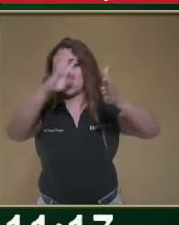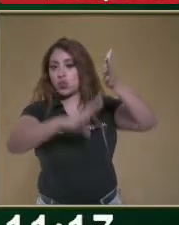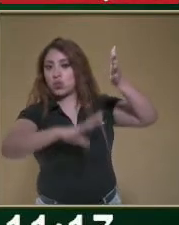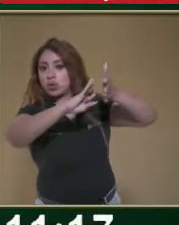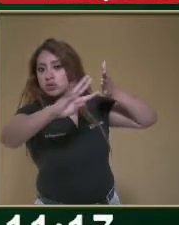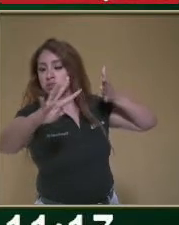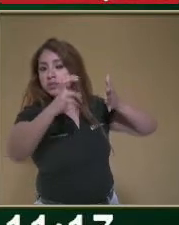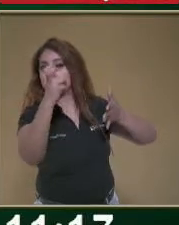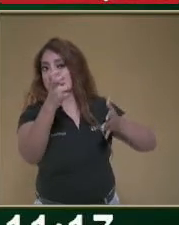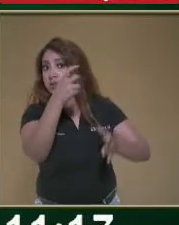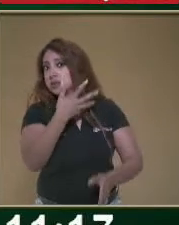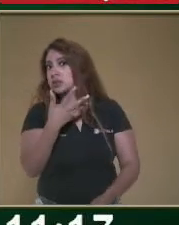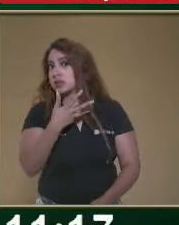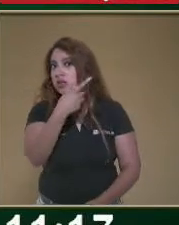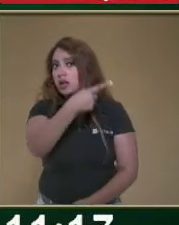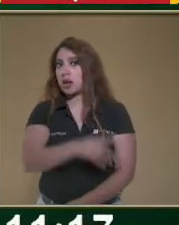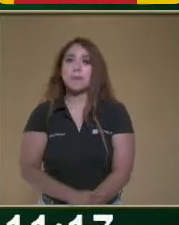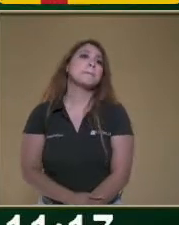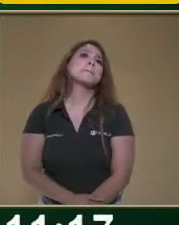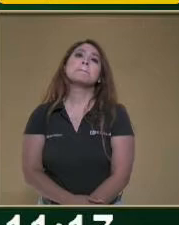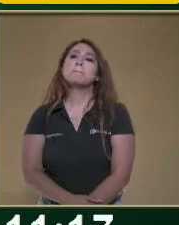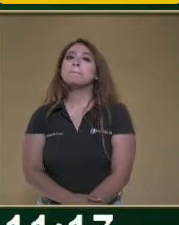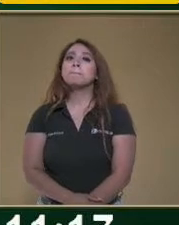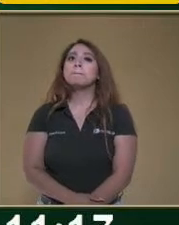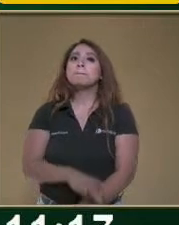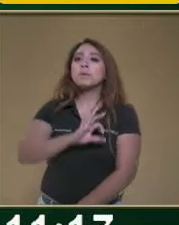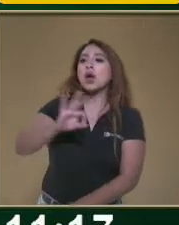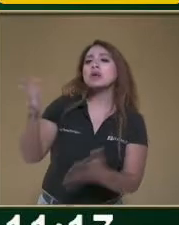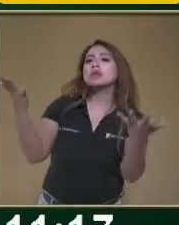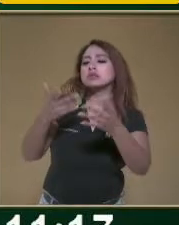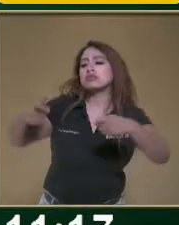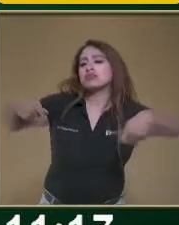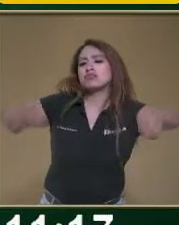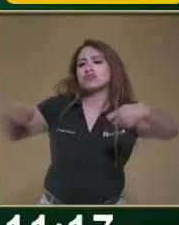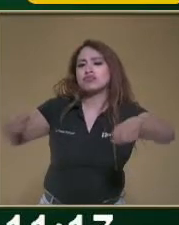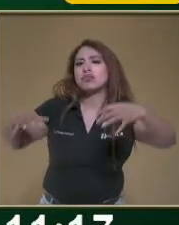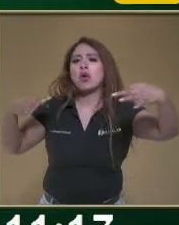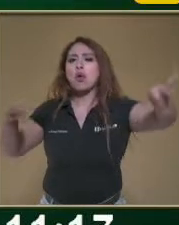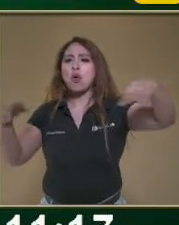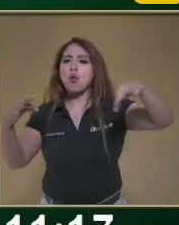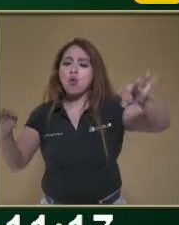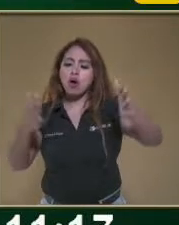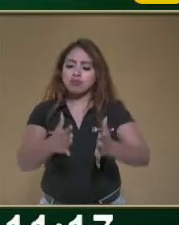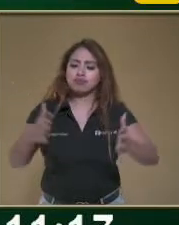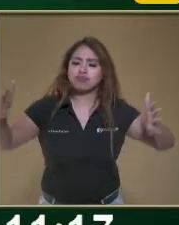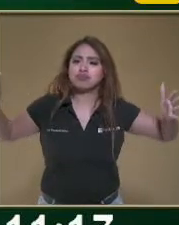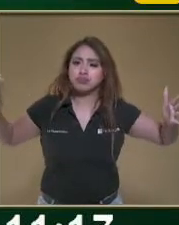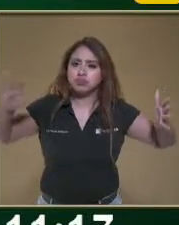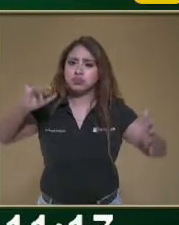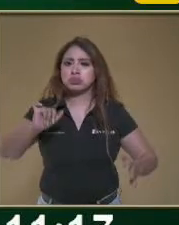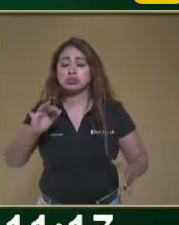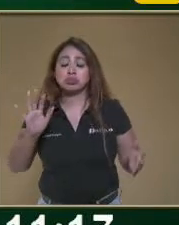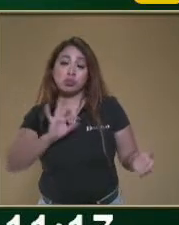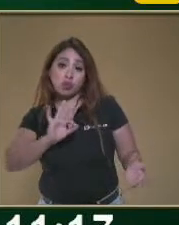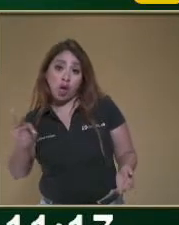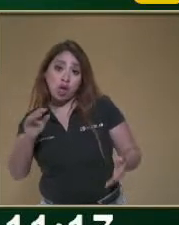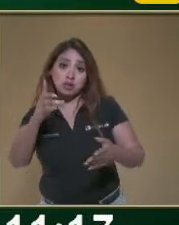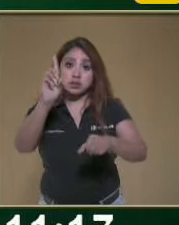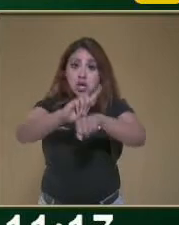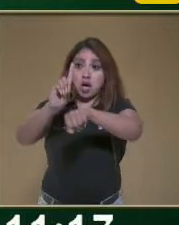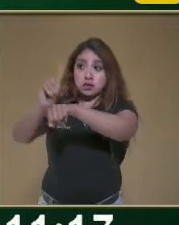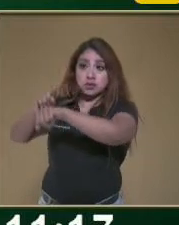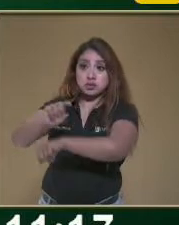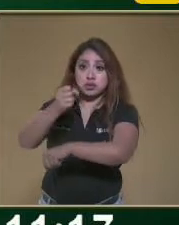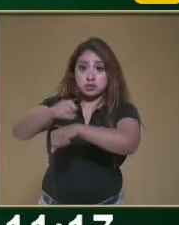este formato que tenemos aquí, que se puede hacer en una cartulina, en algunas hojas grandes, en donde se ponen todos los días de la